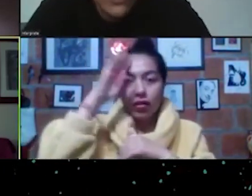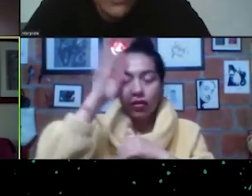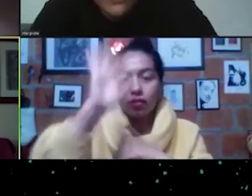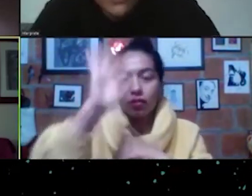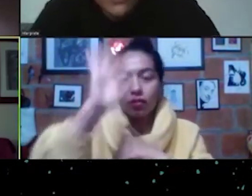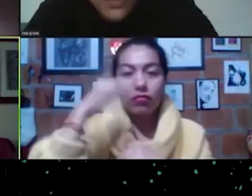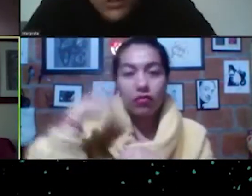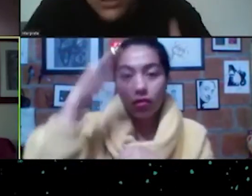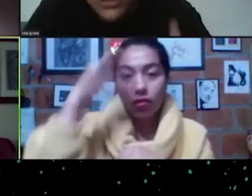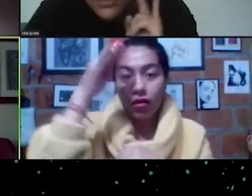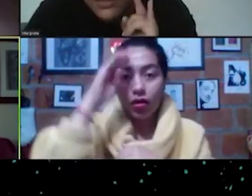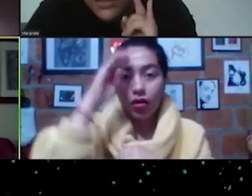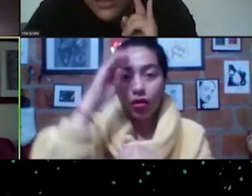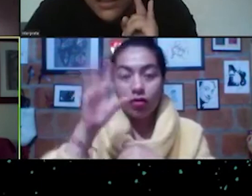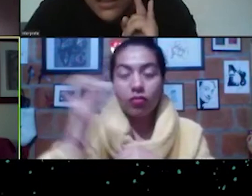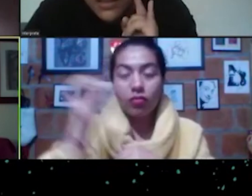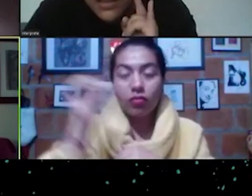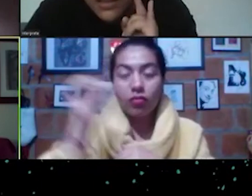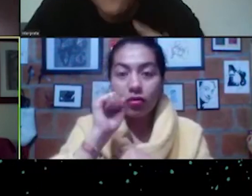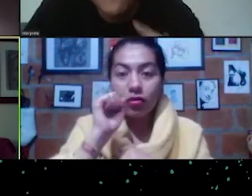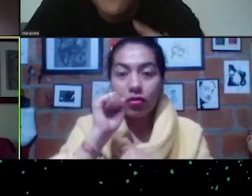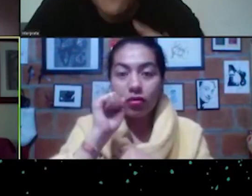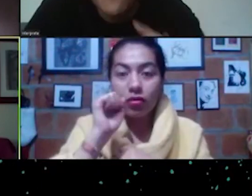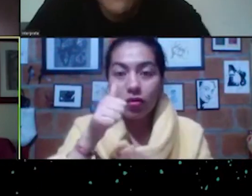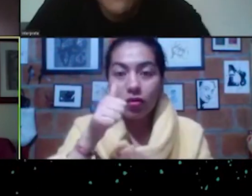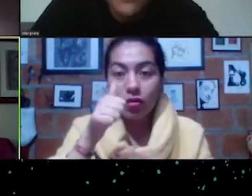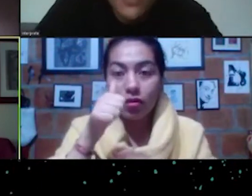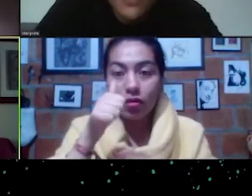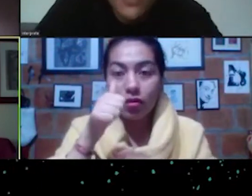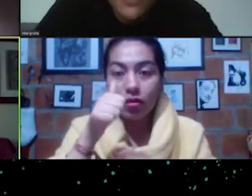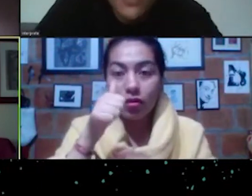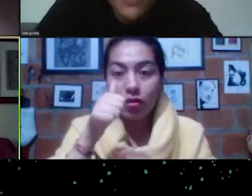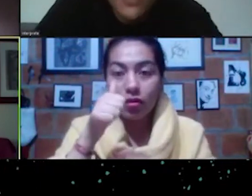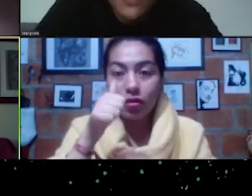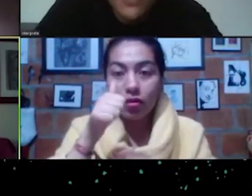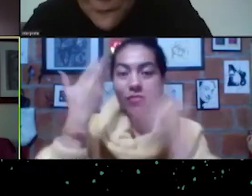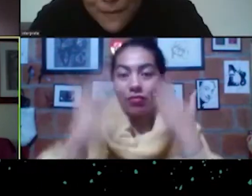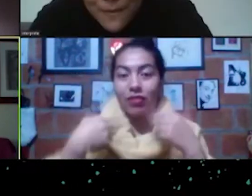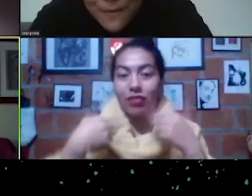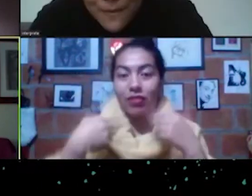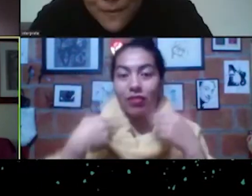¿Me escuchas? ¿Sí? Sí.